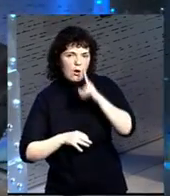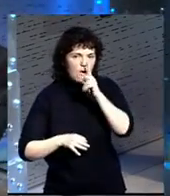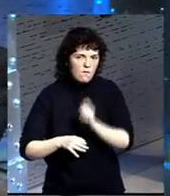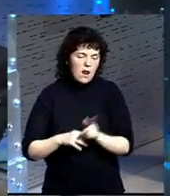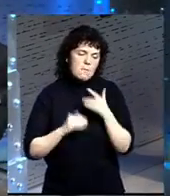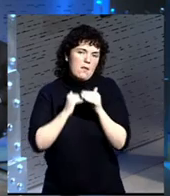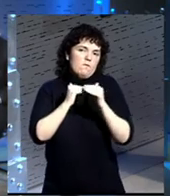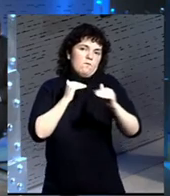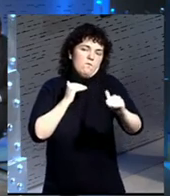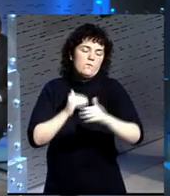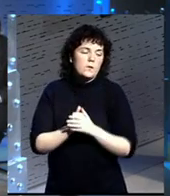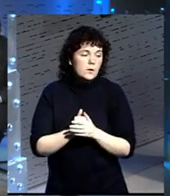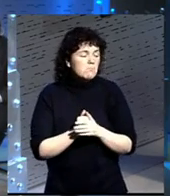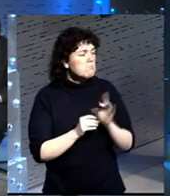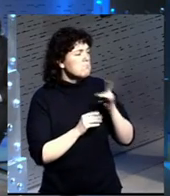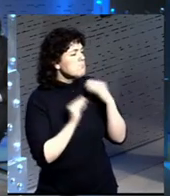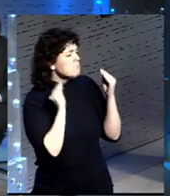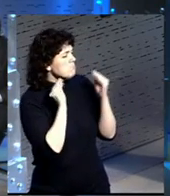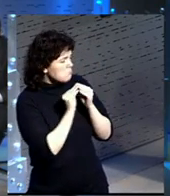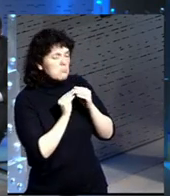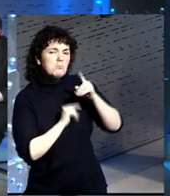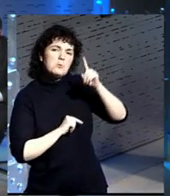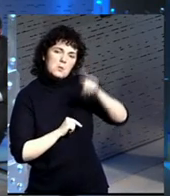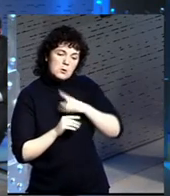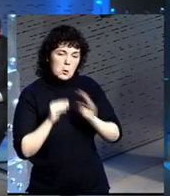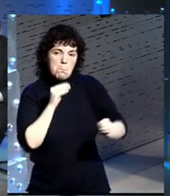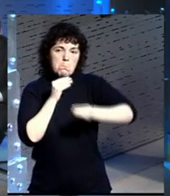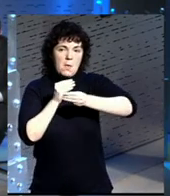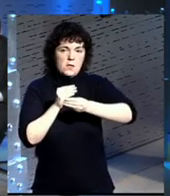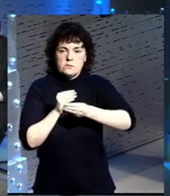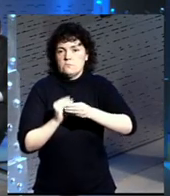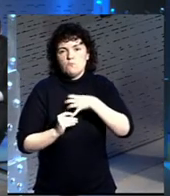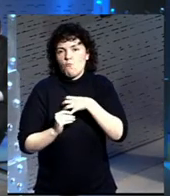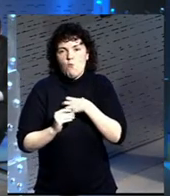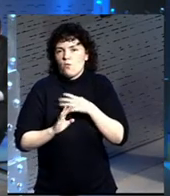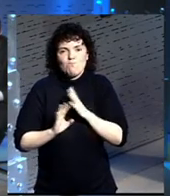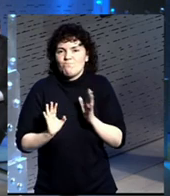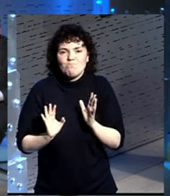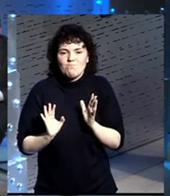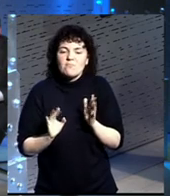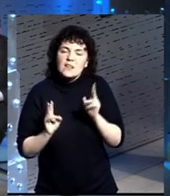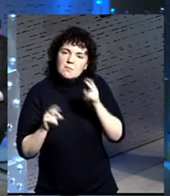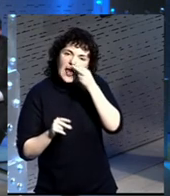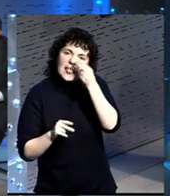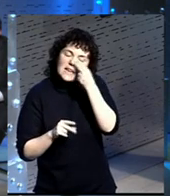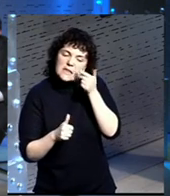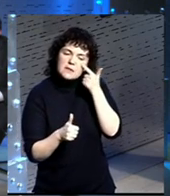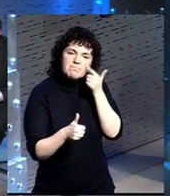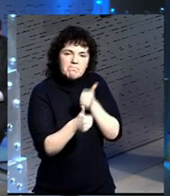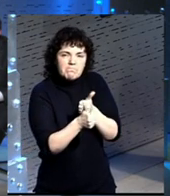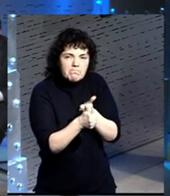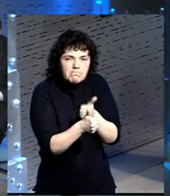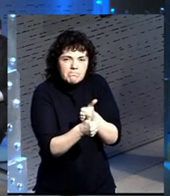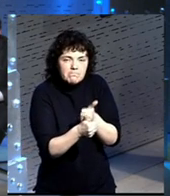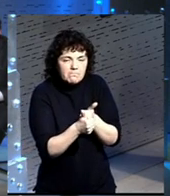Miguel. Estoy absolutamente de acuerdo. Yo no puedo añadir nada más. Creo que efectivamente es muy interesante seguirlo, que